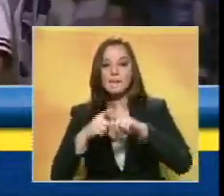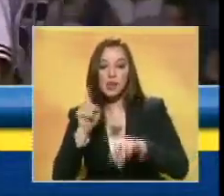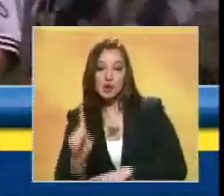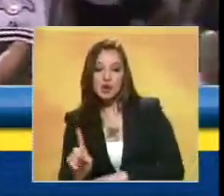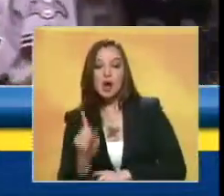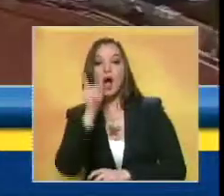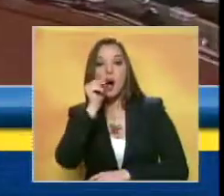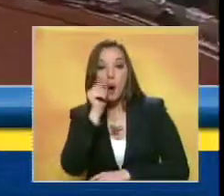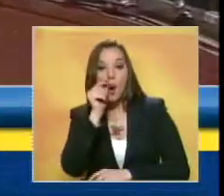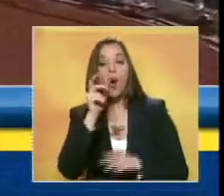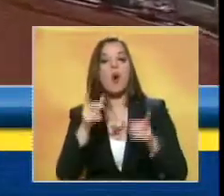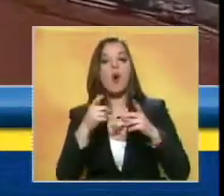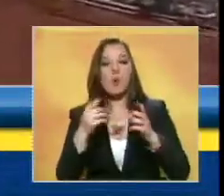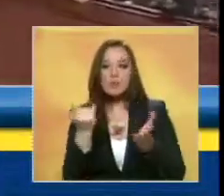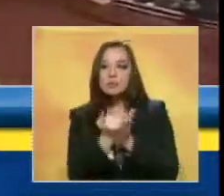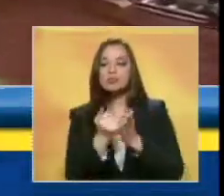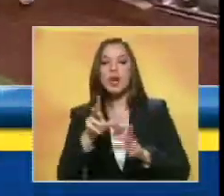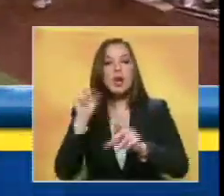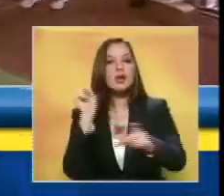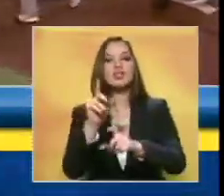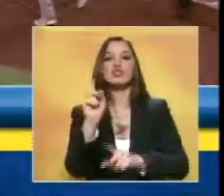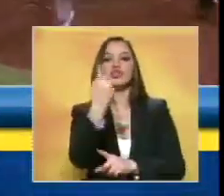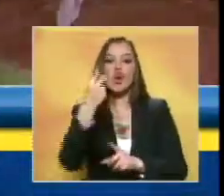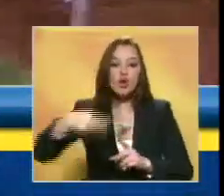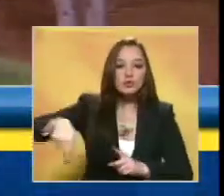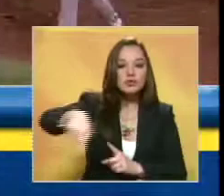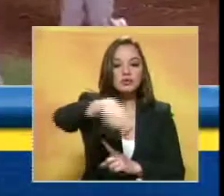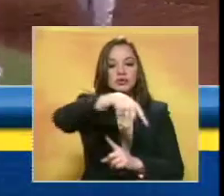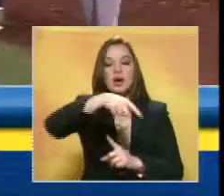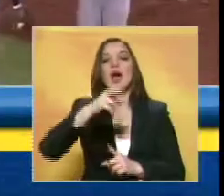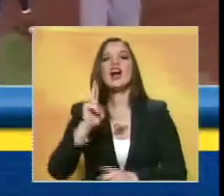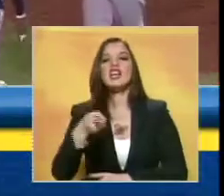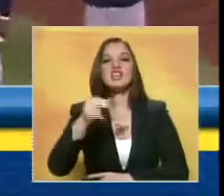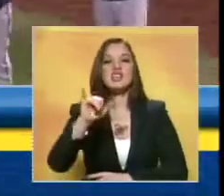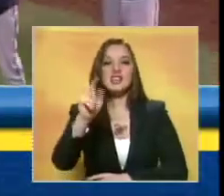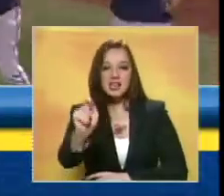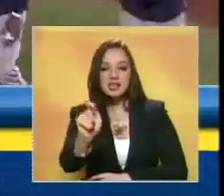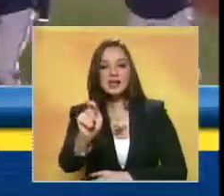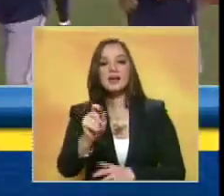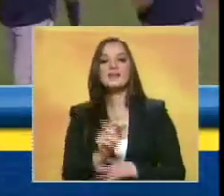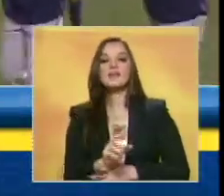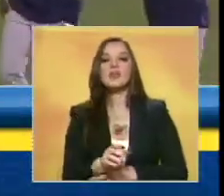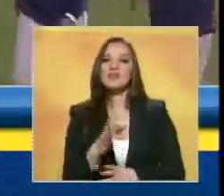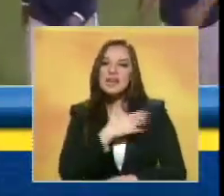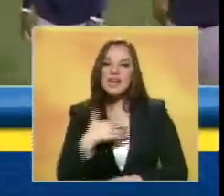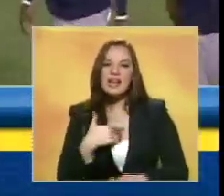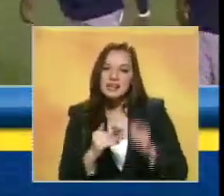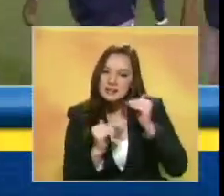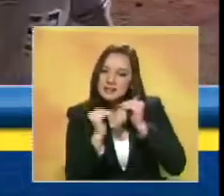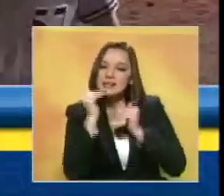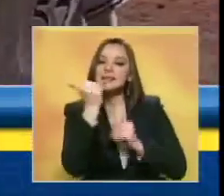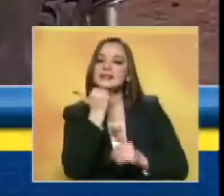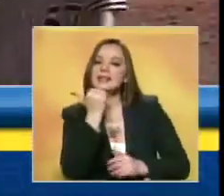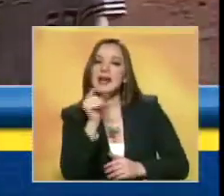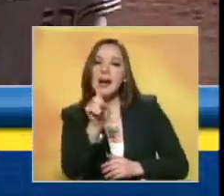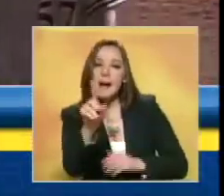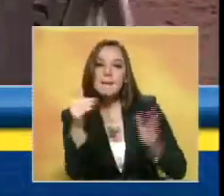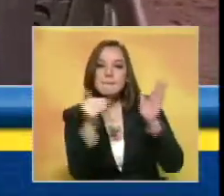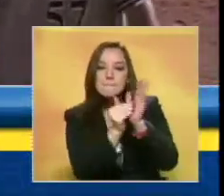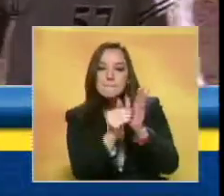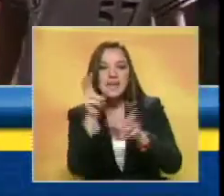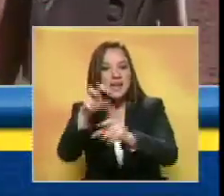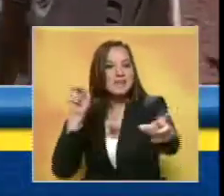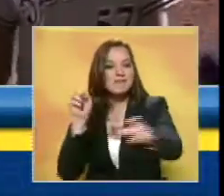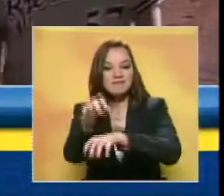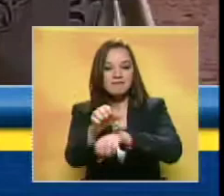entrada completa en la que le dieron un hit, abanicó a 2 rivales y quedó a 5 de llegar a los 1000 ponches. Además, con su rescate quedó como líder en la Liga